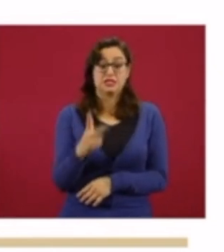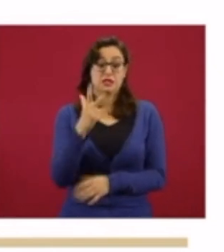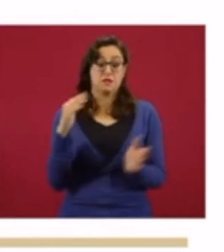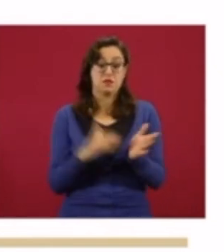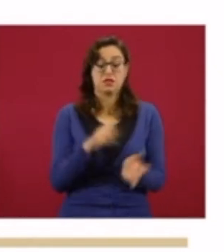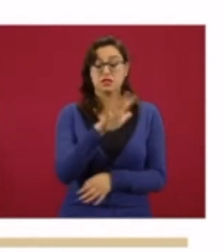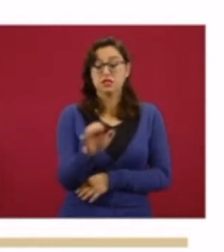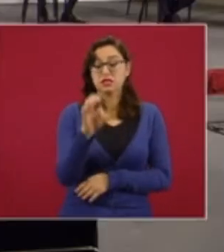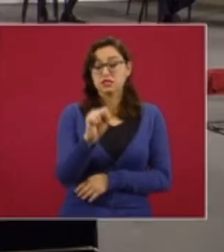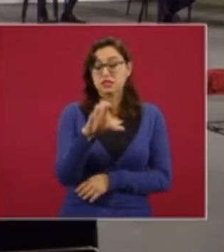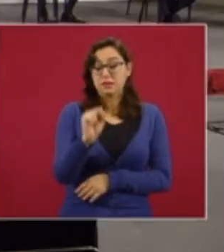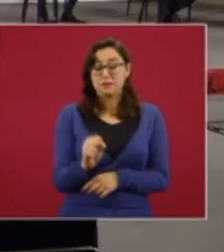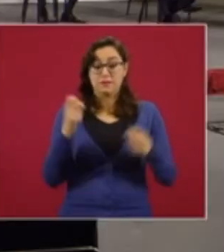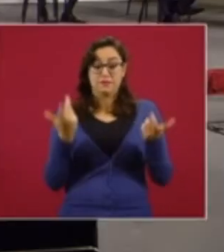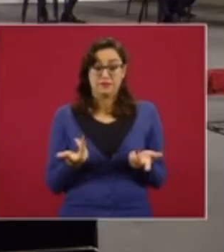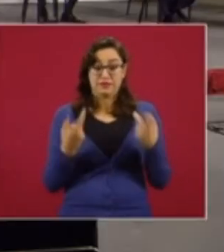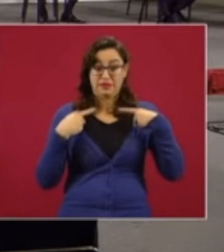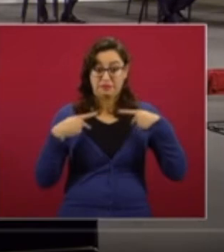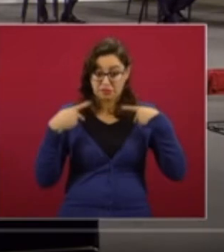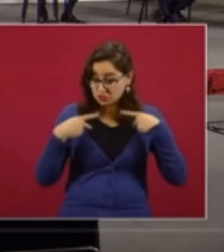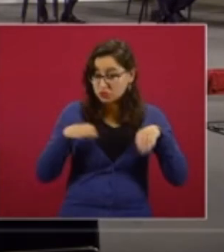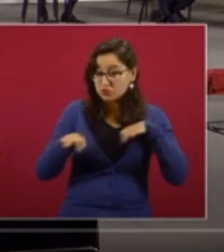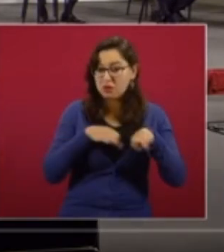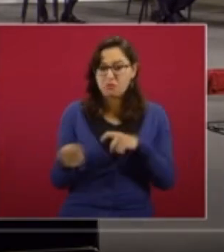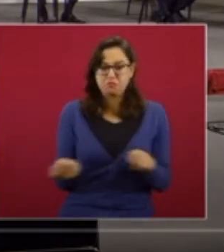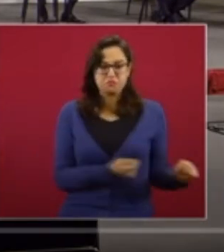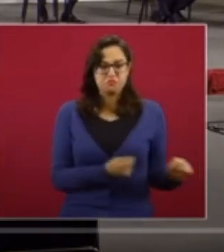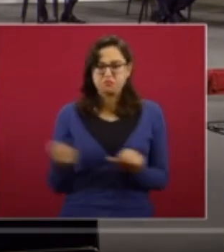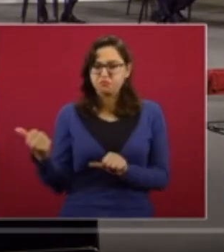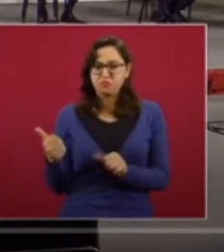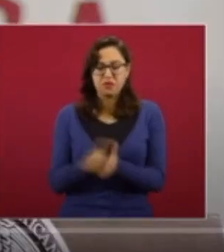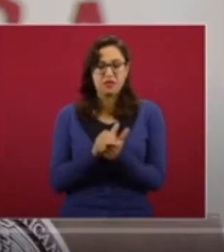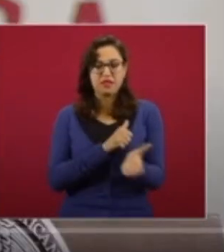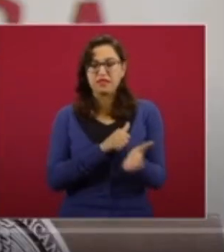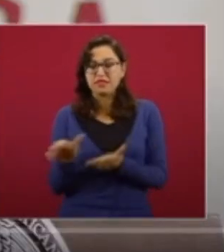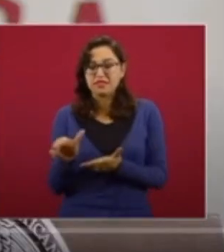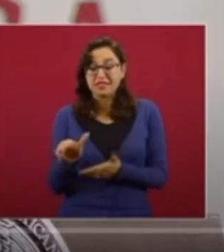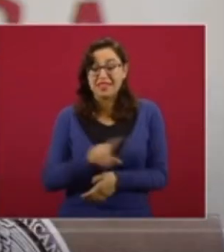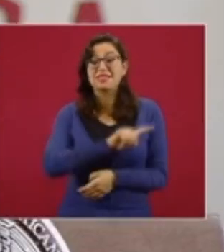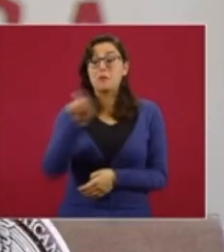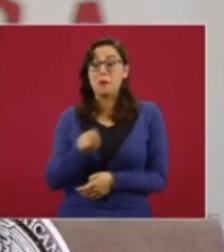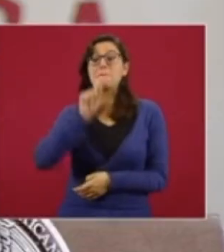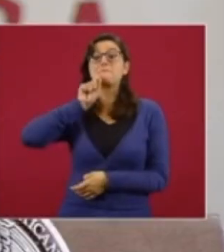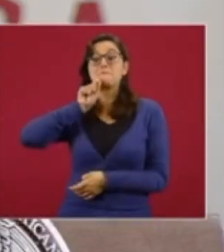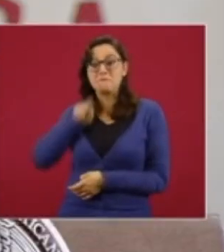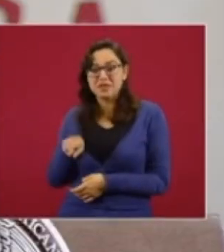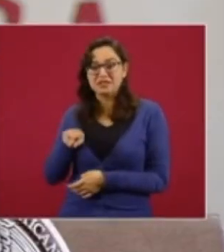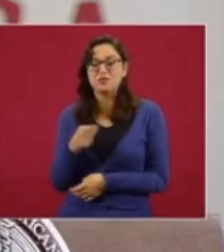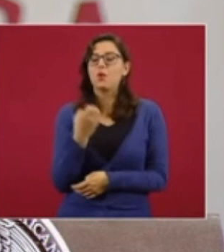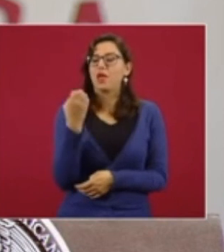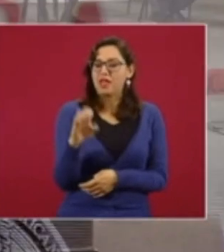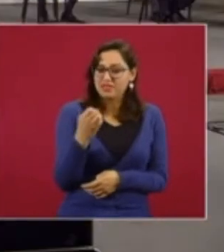ocho mil quinientos sesenta puestos de trabajo que después se recuperan y se recontratan a finales de